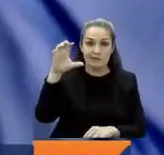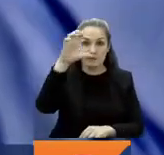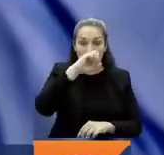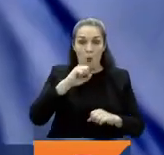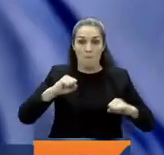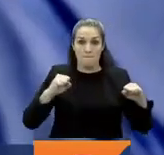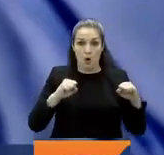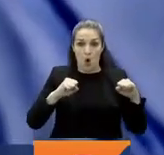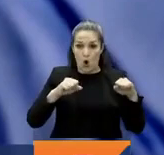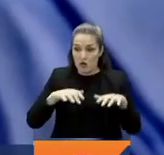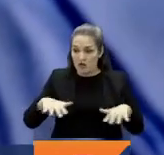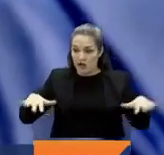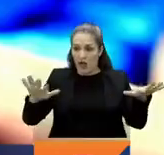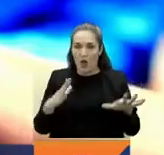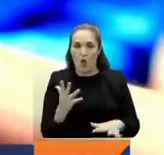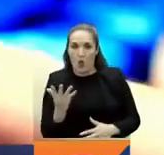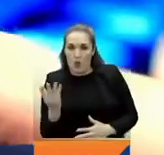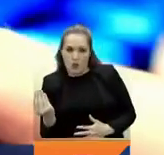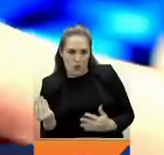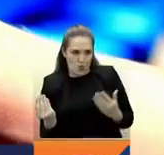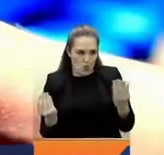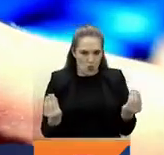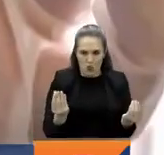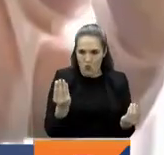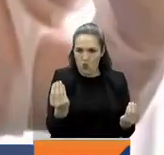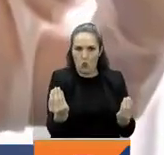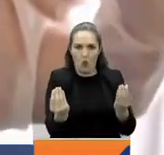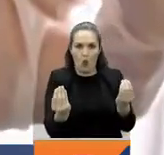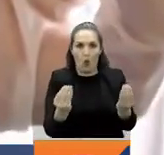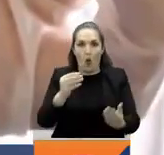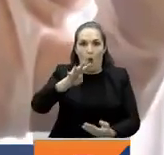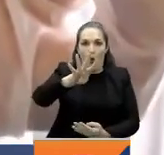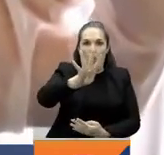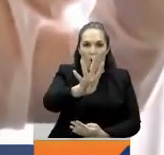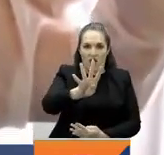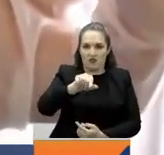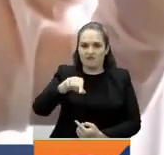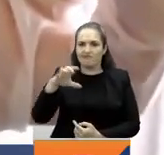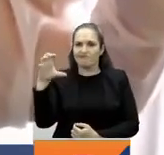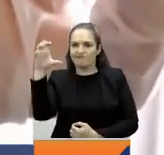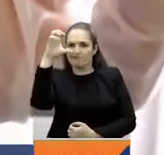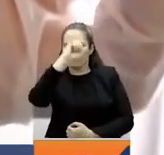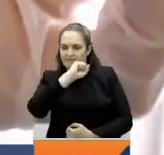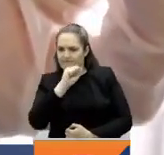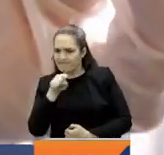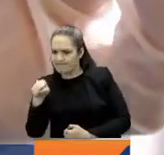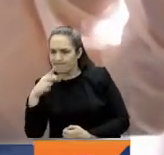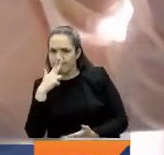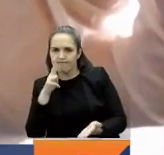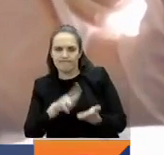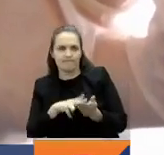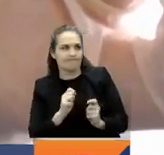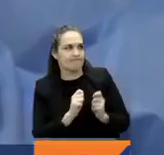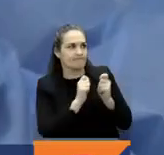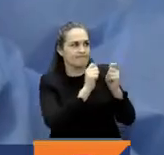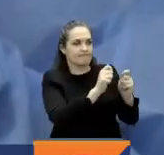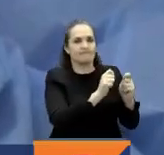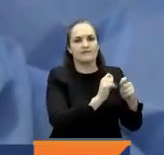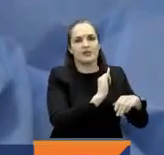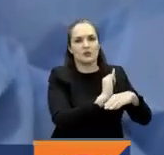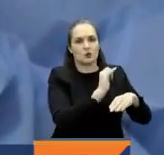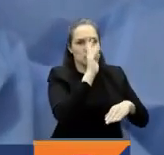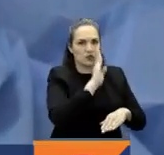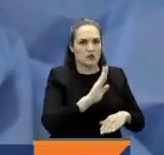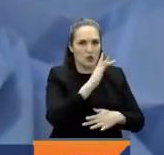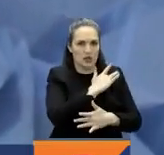halladas irregularidades. La entidad emitió copias a la Fiscalía, la Personería de Bogotá y al Instituto Nacional de Salud.